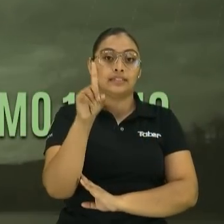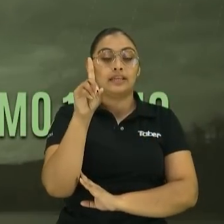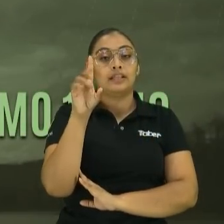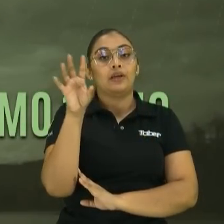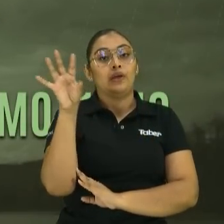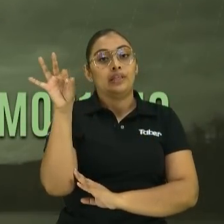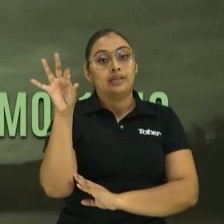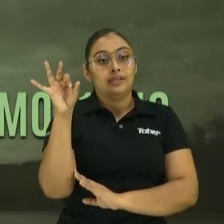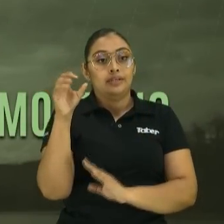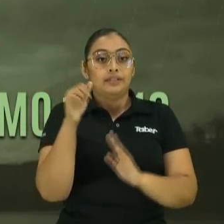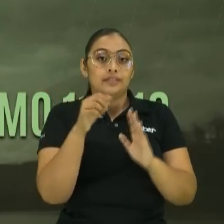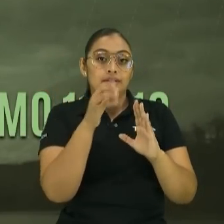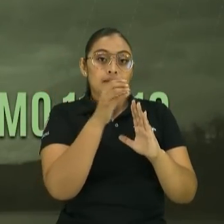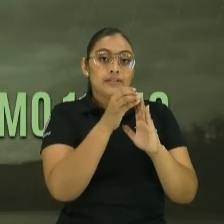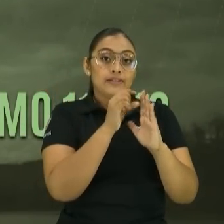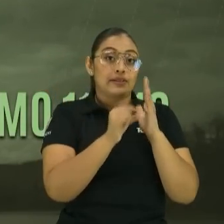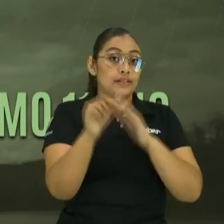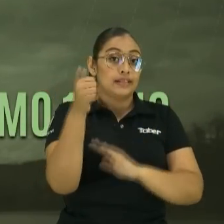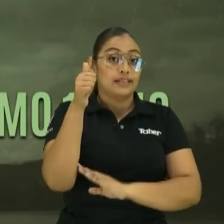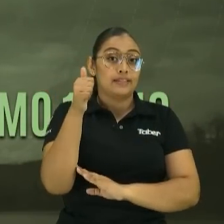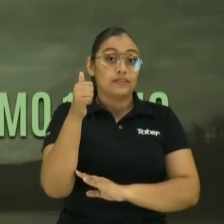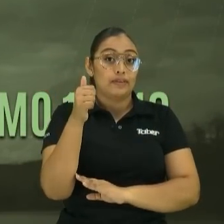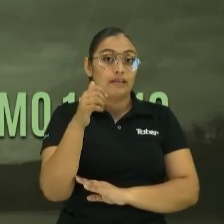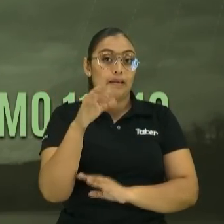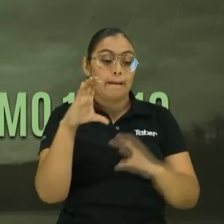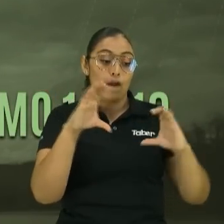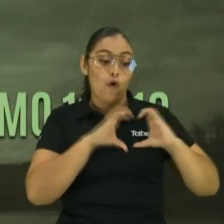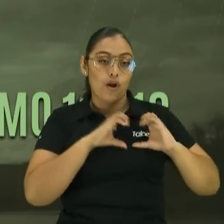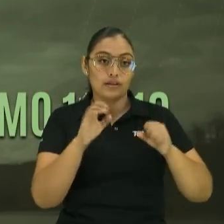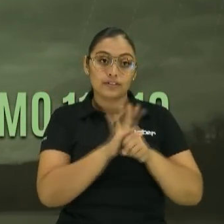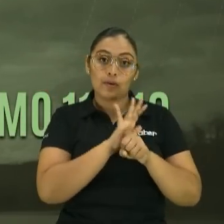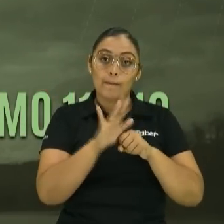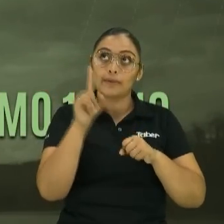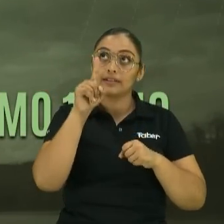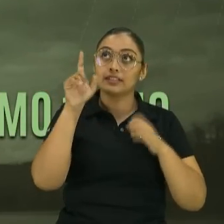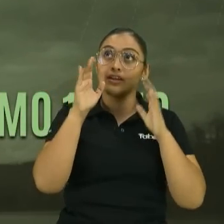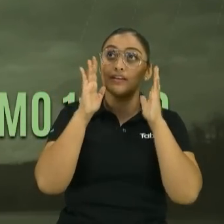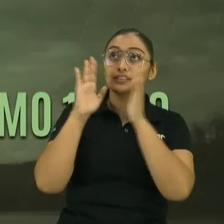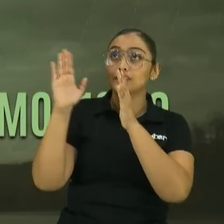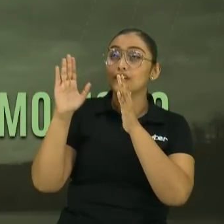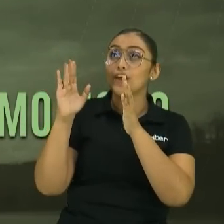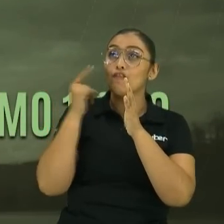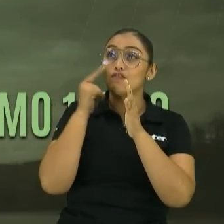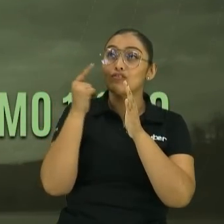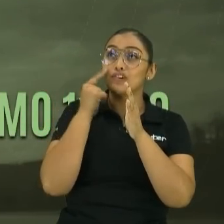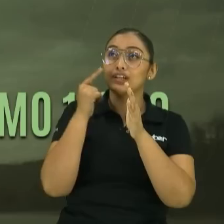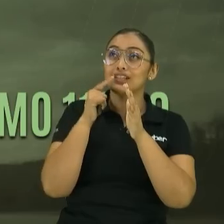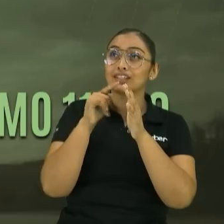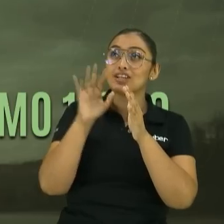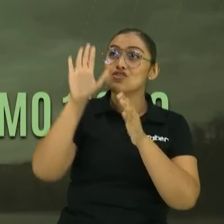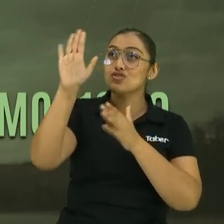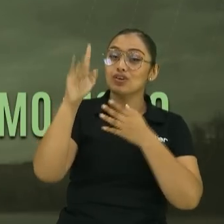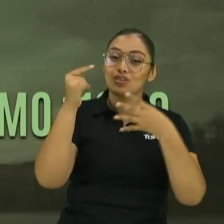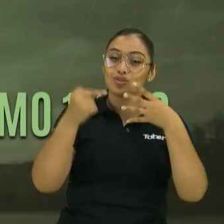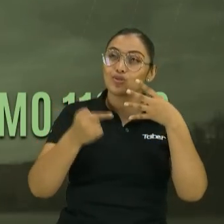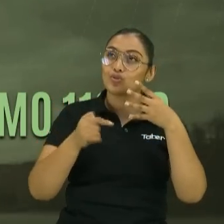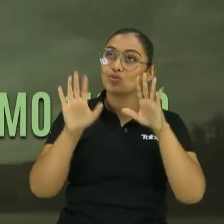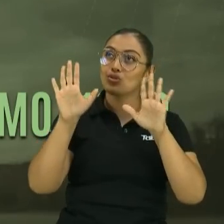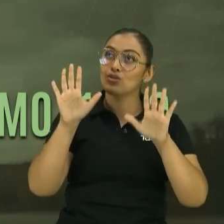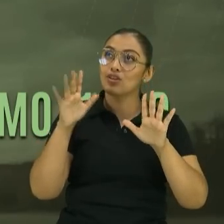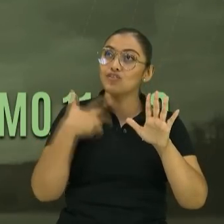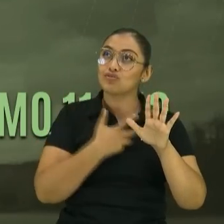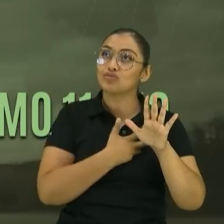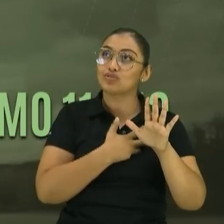te he buscado no me dejes desviarme de tus mandamientos cuando usted